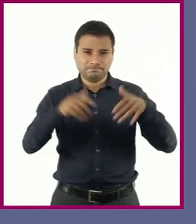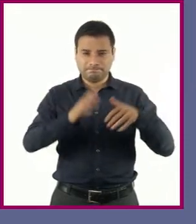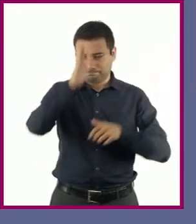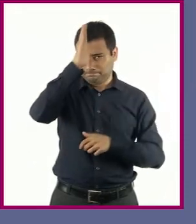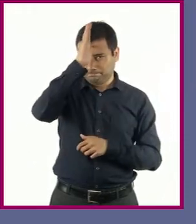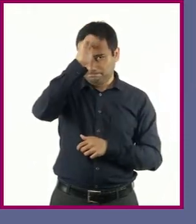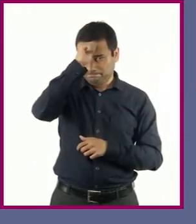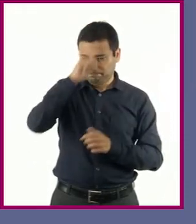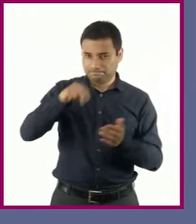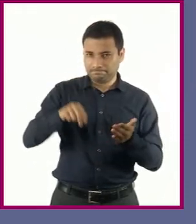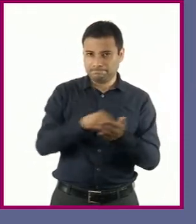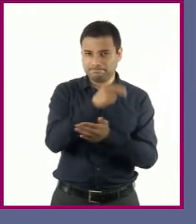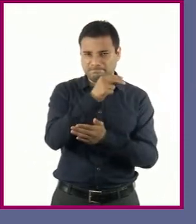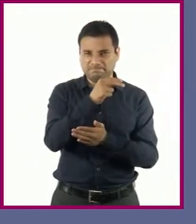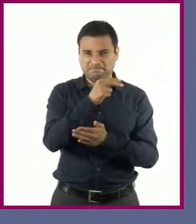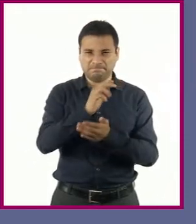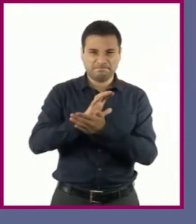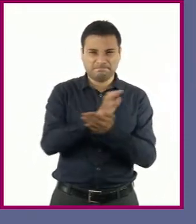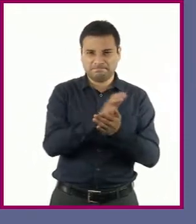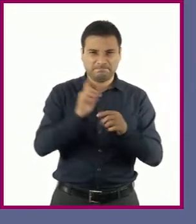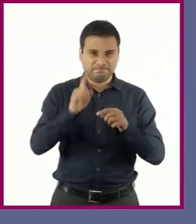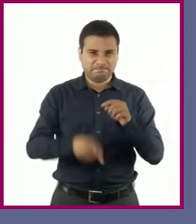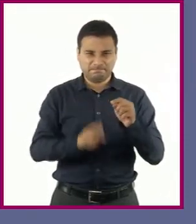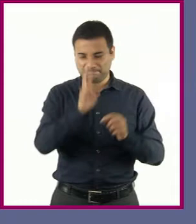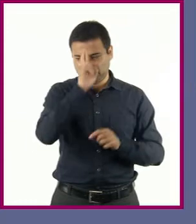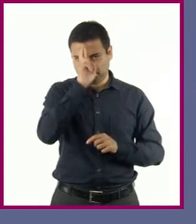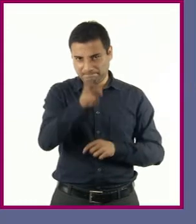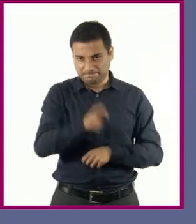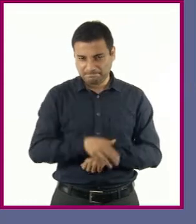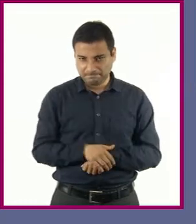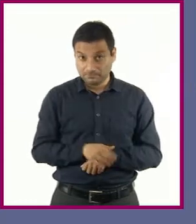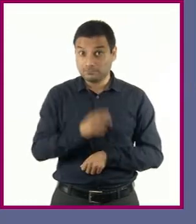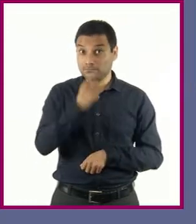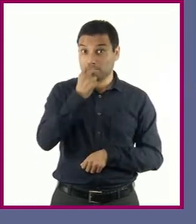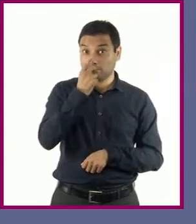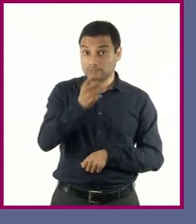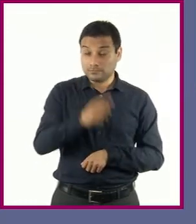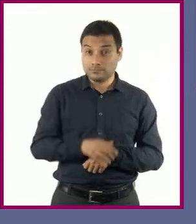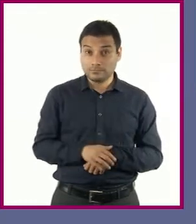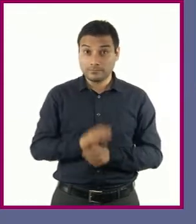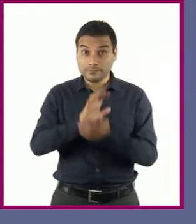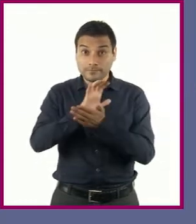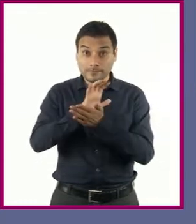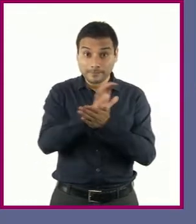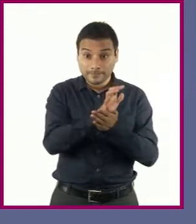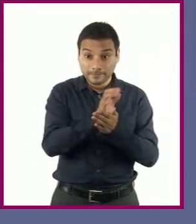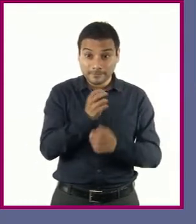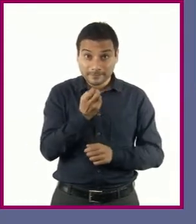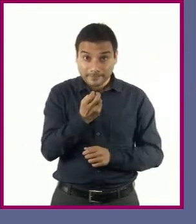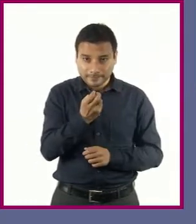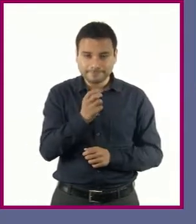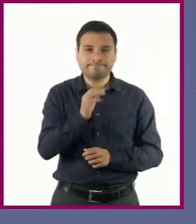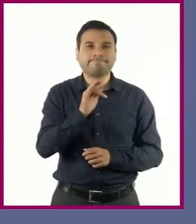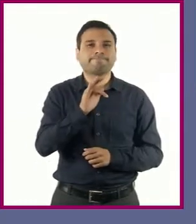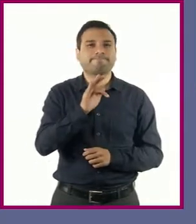Lucha contra las Discriminaciones en la Esfera de la Enseñanza, determinaron que la discriminación constituye un atropello a este derecho